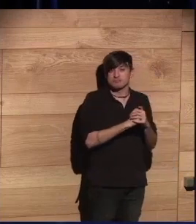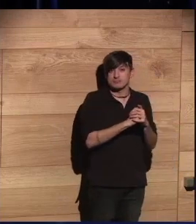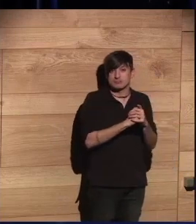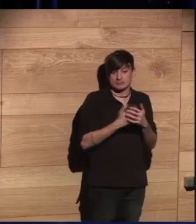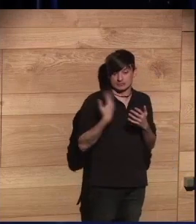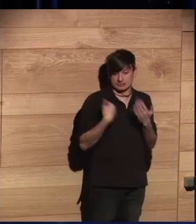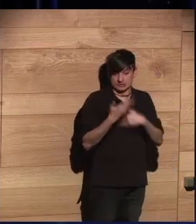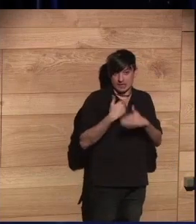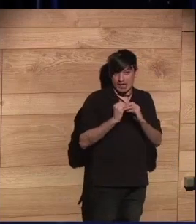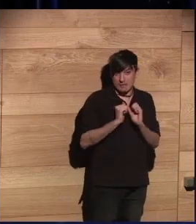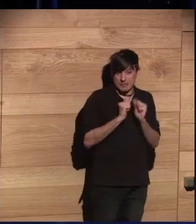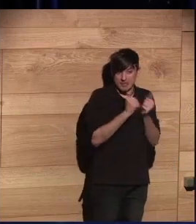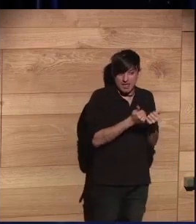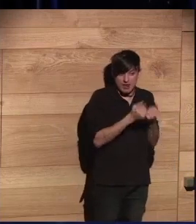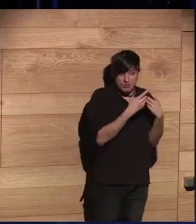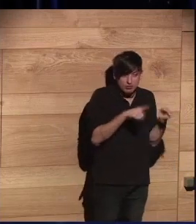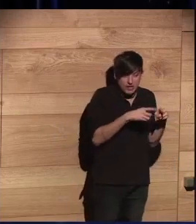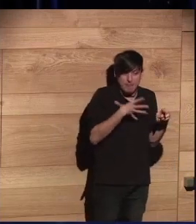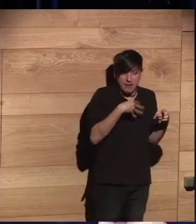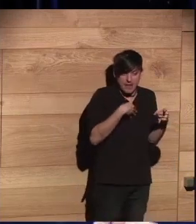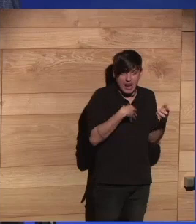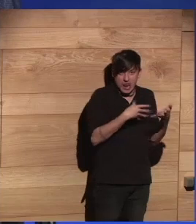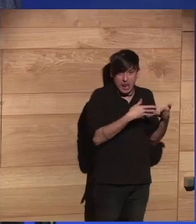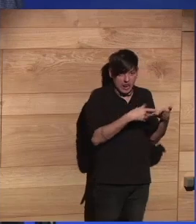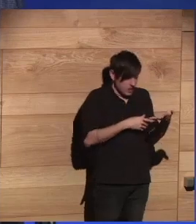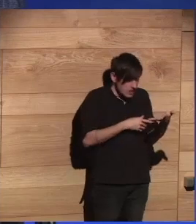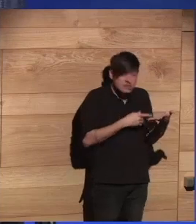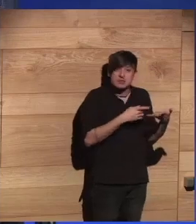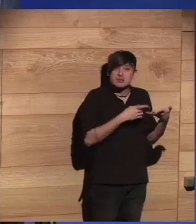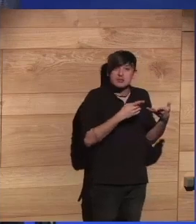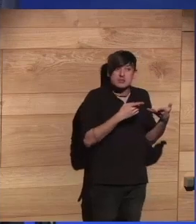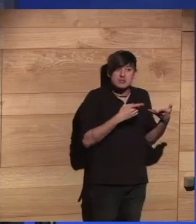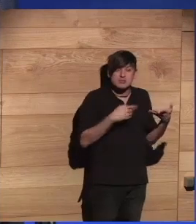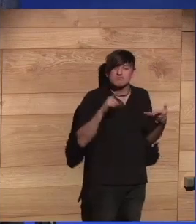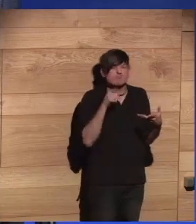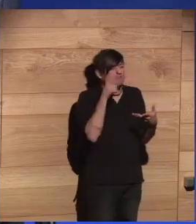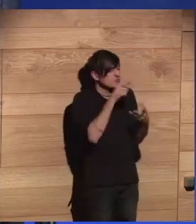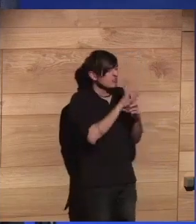desde que empecé a manejar su música en papel. ¿Qué encontraste diferente de lo que